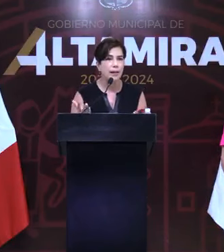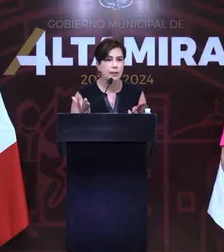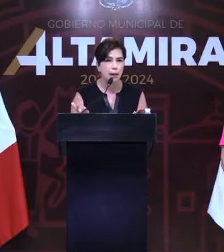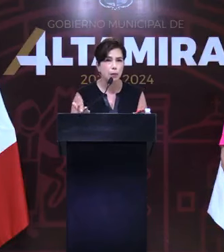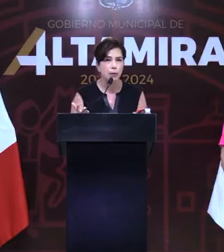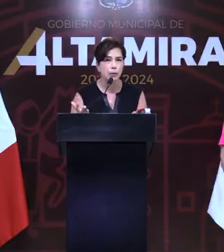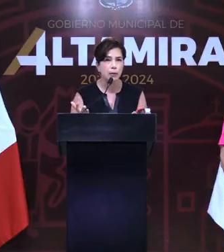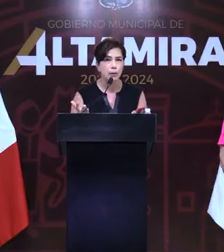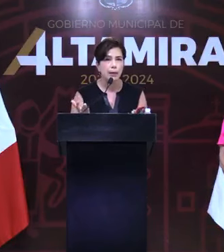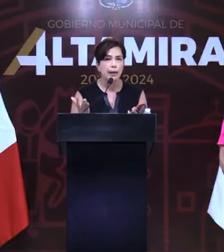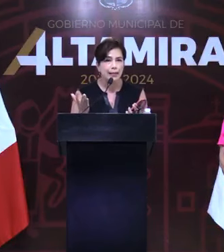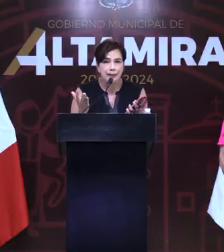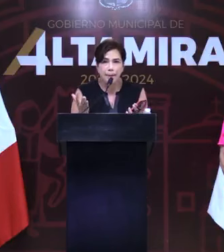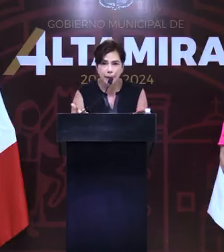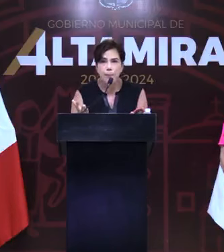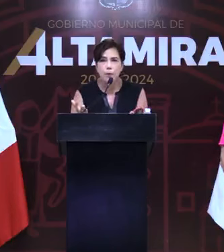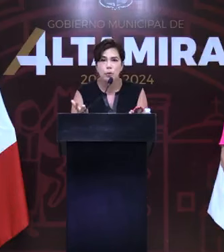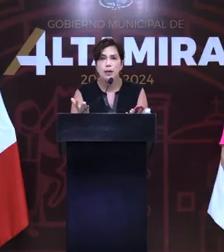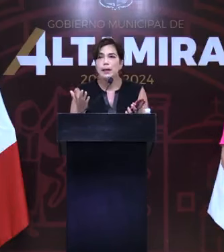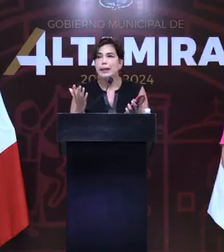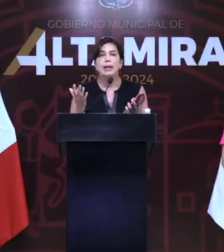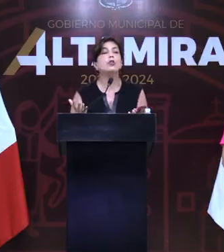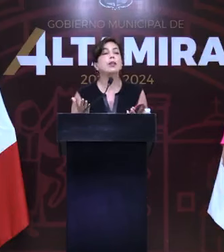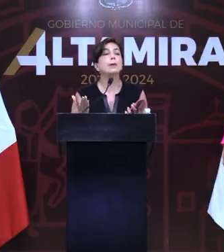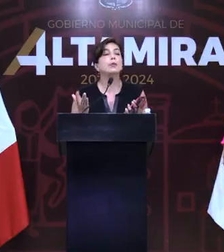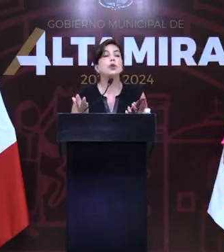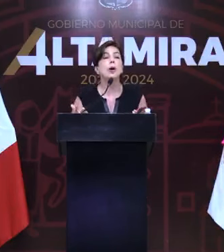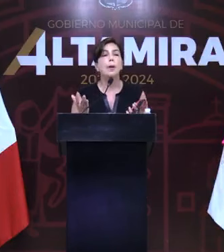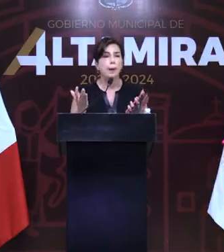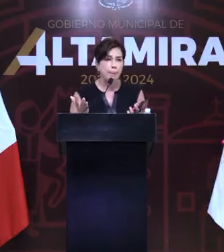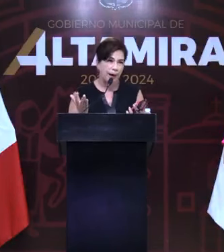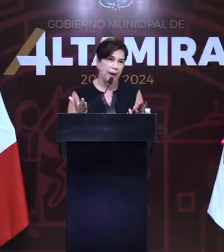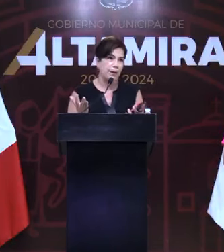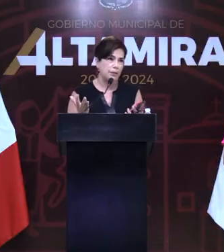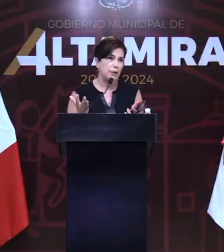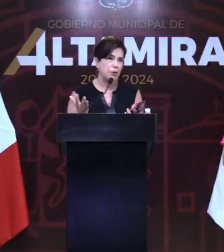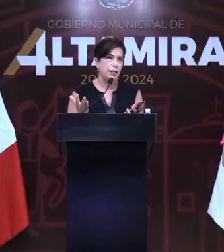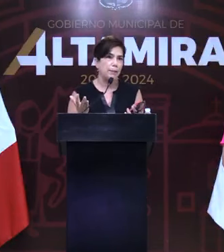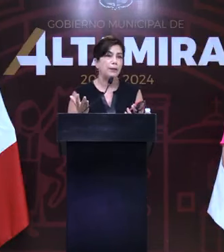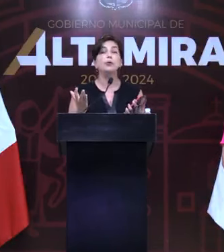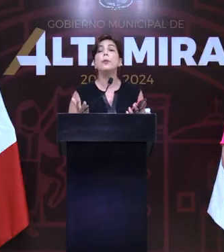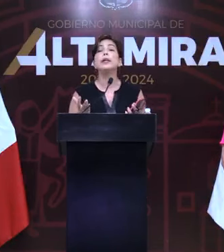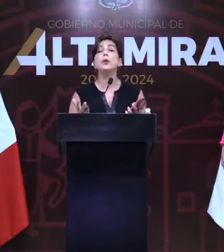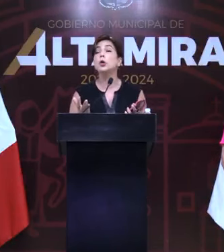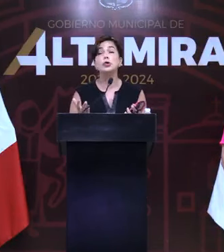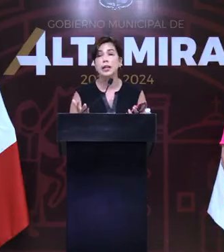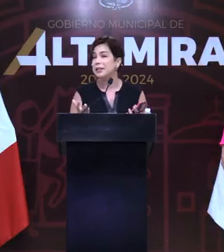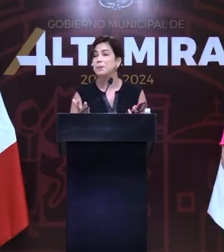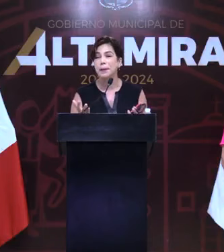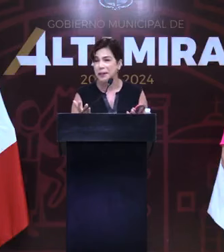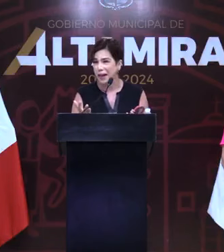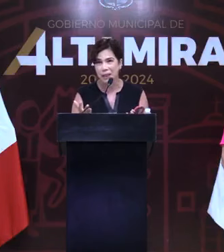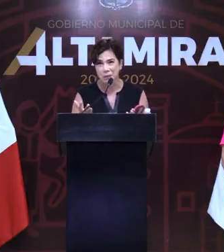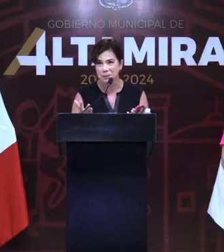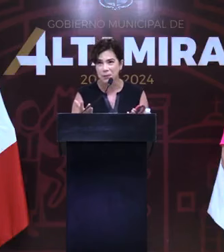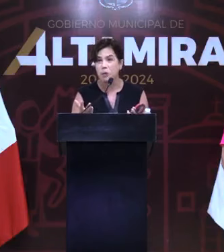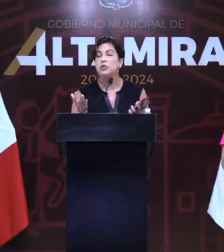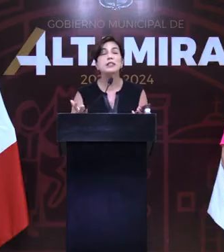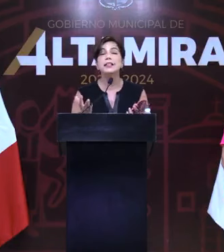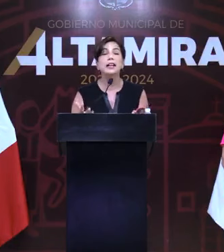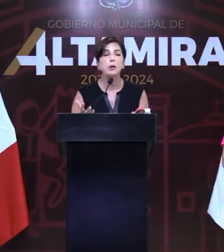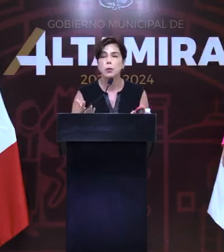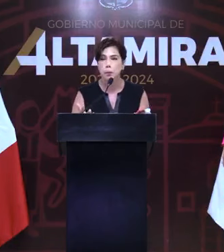de la salud, que sabemos que no sabemos cómo preparar a veces los alimentos porque no nos han explicado.